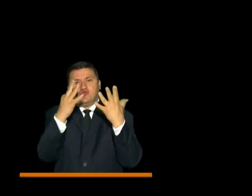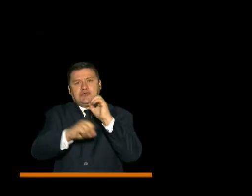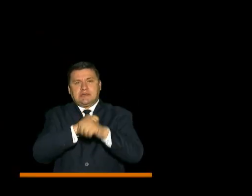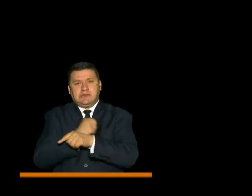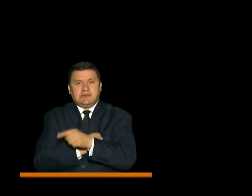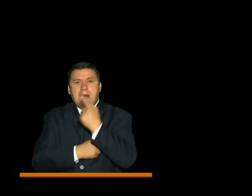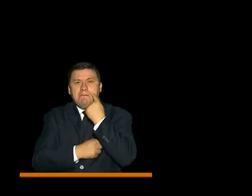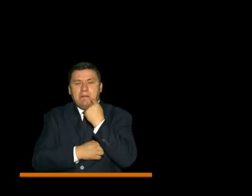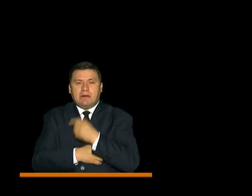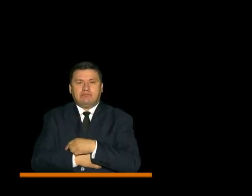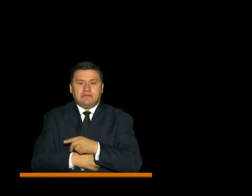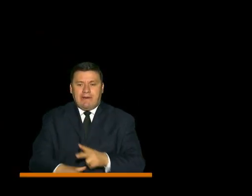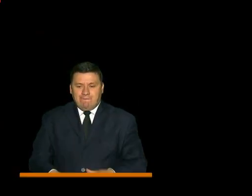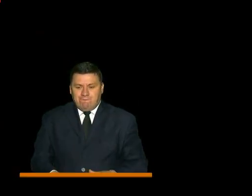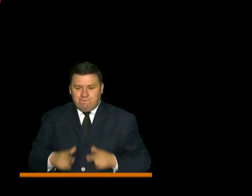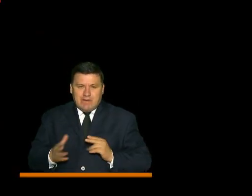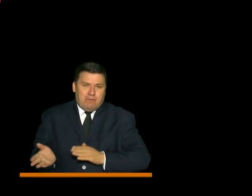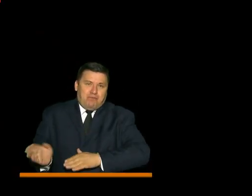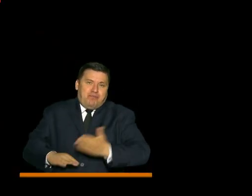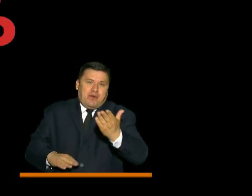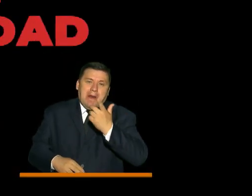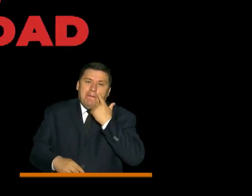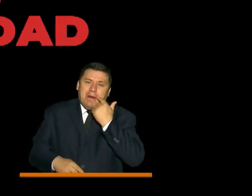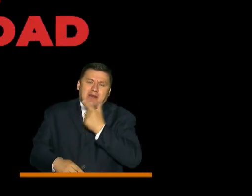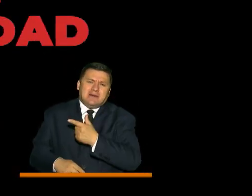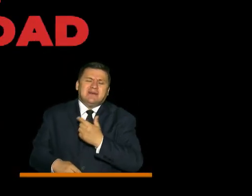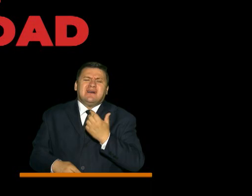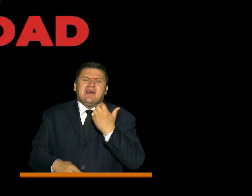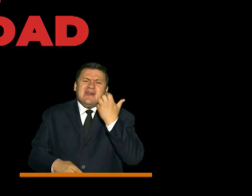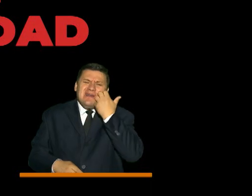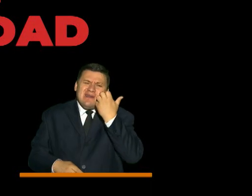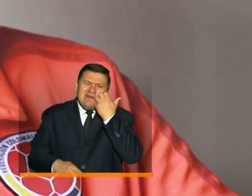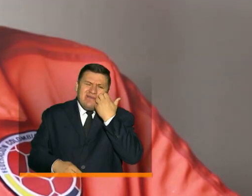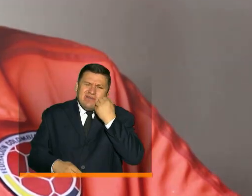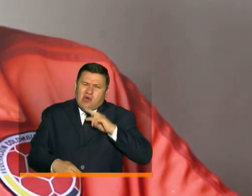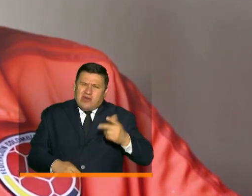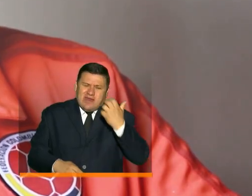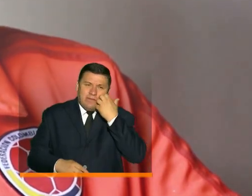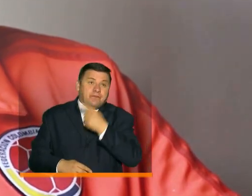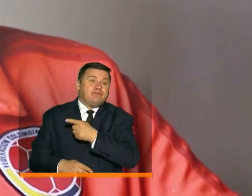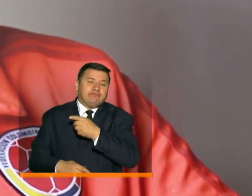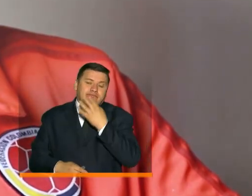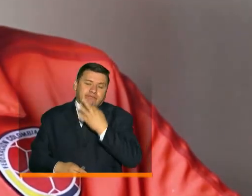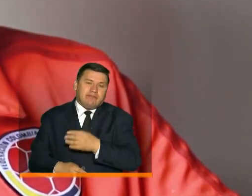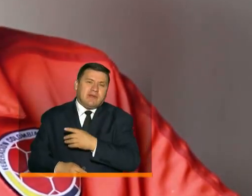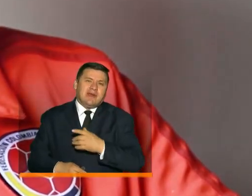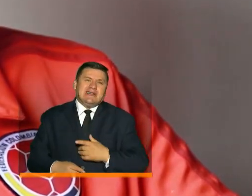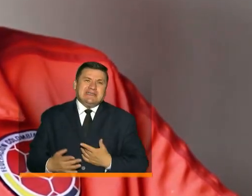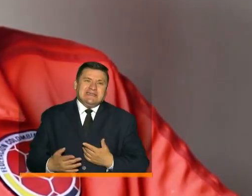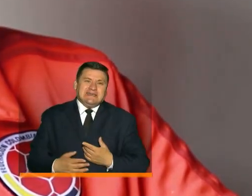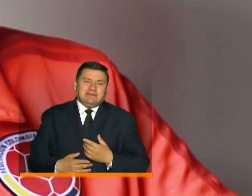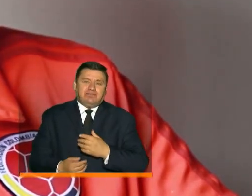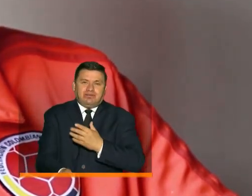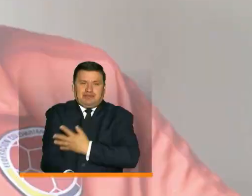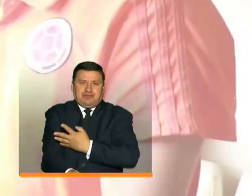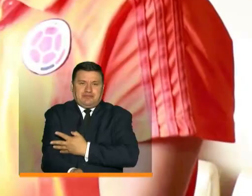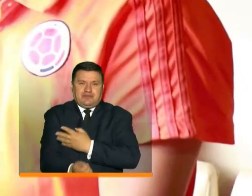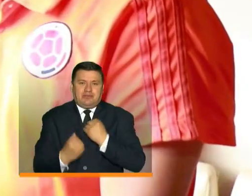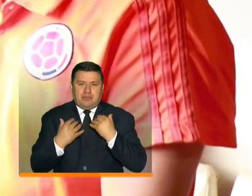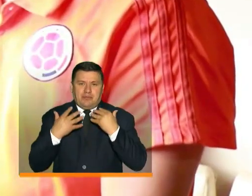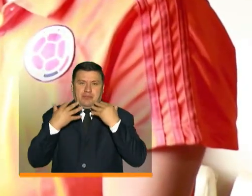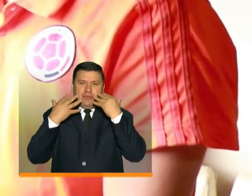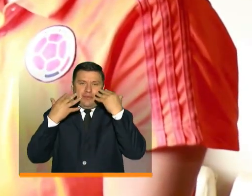Su padre perdió la vida por el COVID. Padecía de comorbilidad. Él tenía diabetes, hipertensión